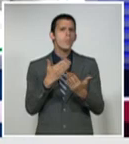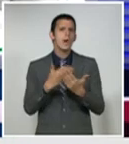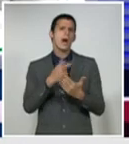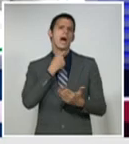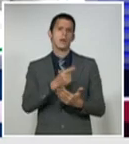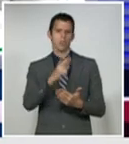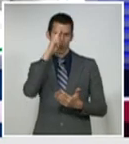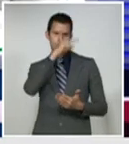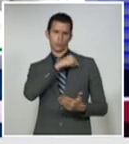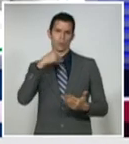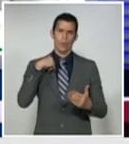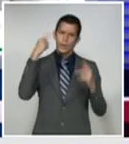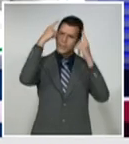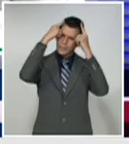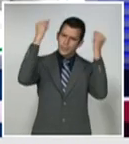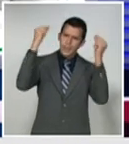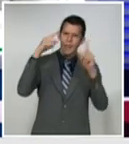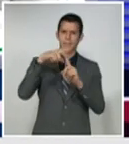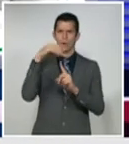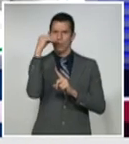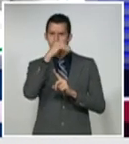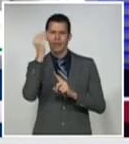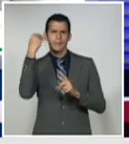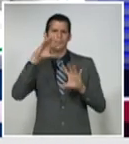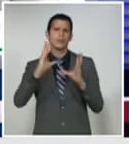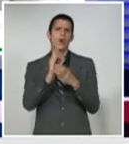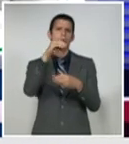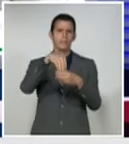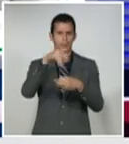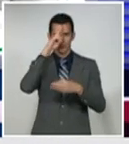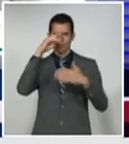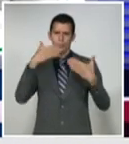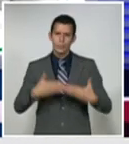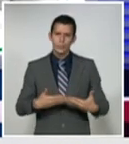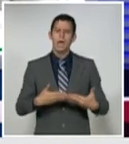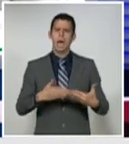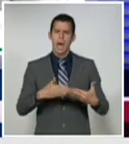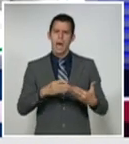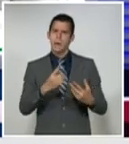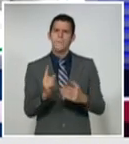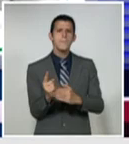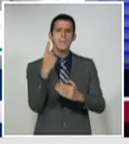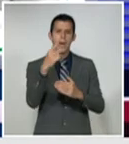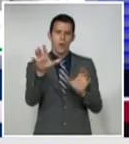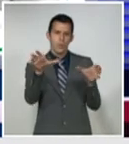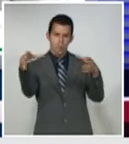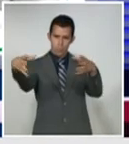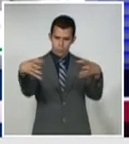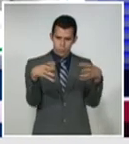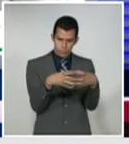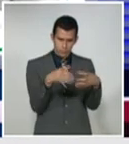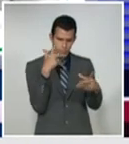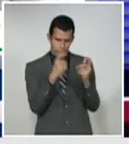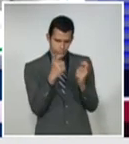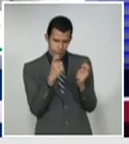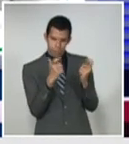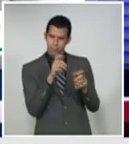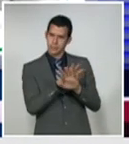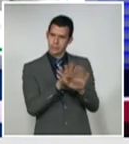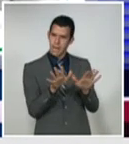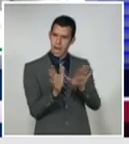salud, así se ha llamado, de Soberana 02, del candidato vacunal cubano Soberana 02, para profesionales de la salud y